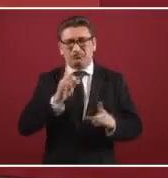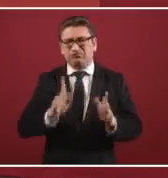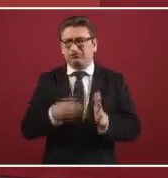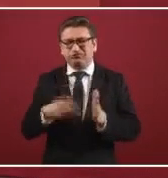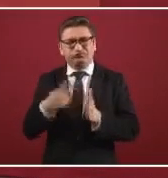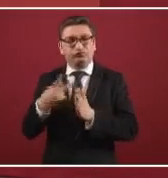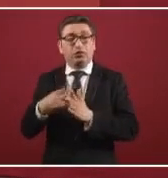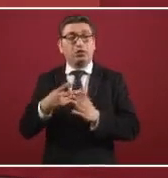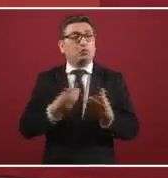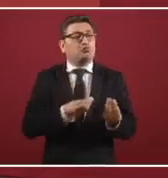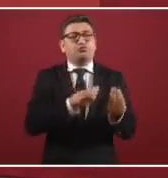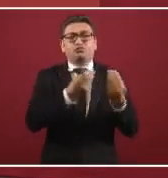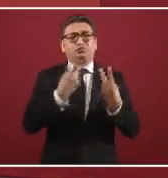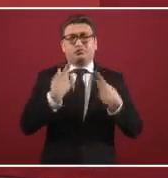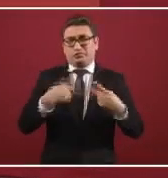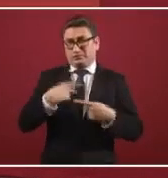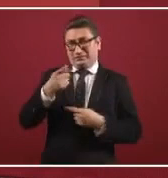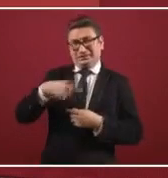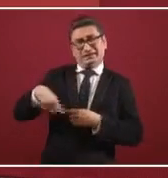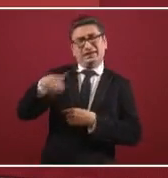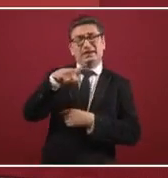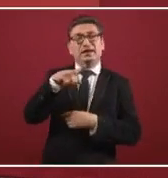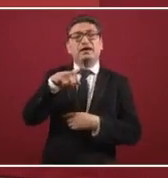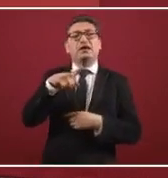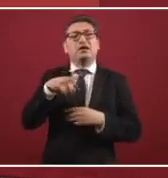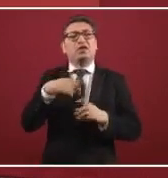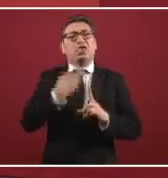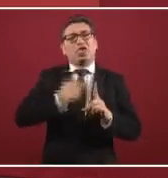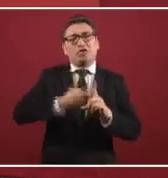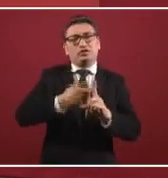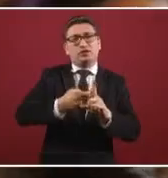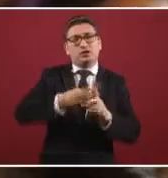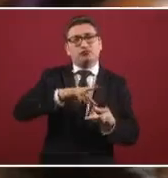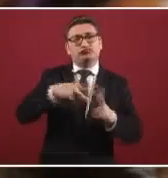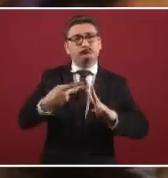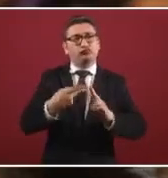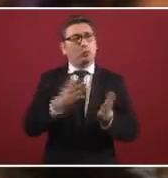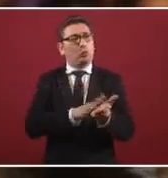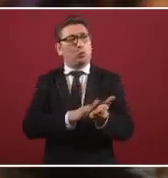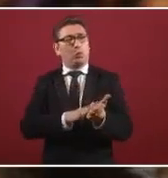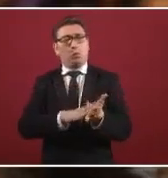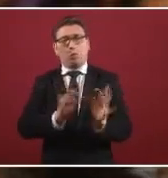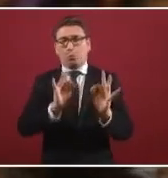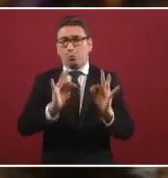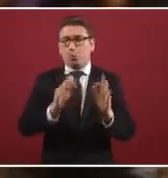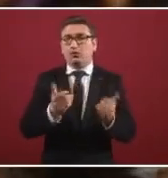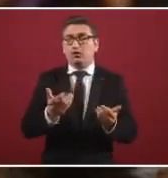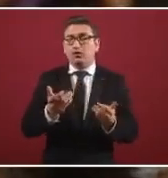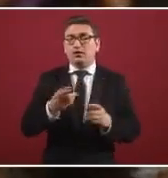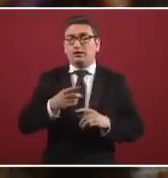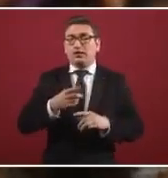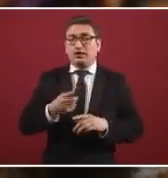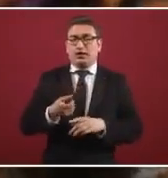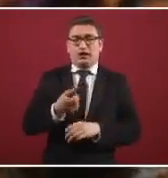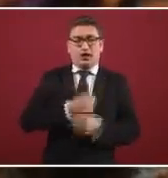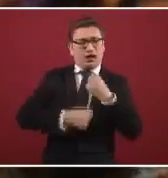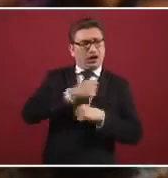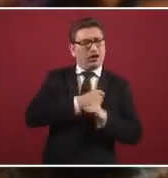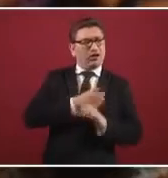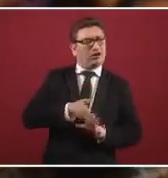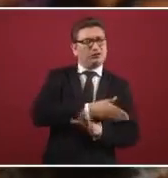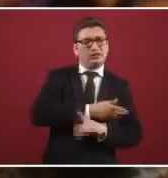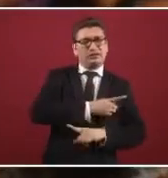críticos ahorita lo estén alabando y aplaudiendo, que la ceremonia no haya sido como en otros años, entre chiflidos